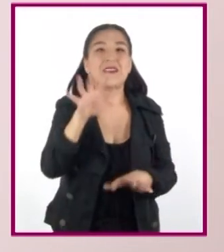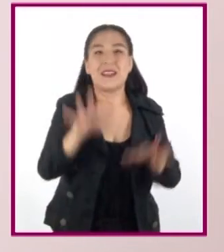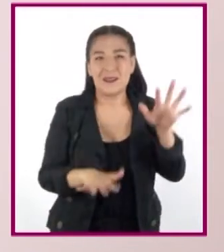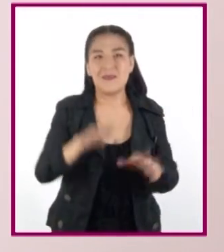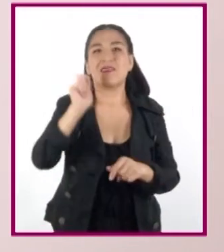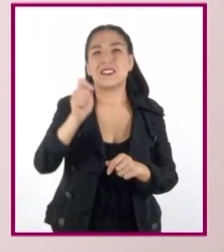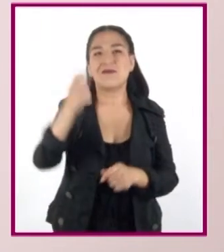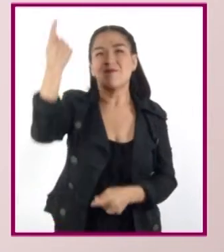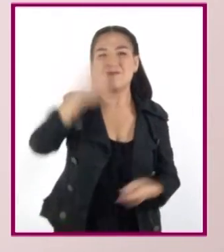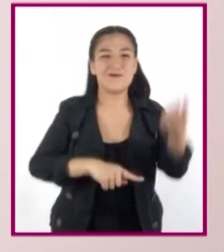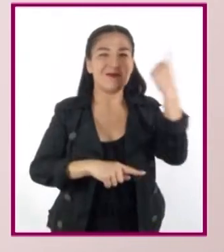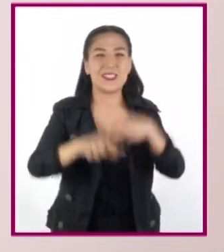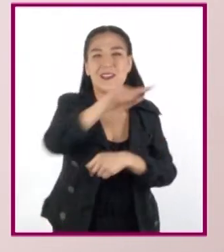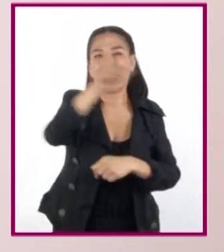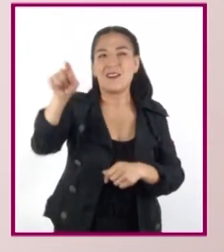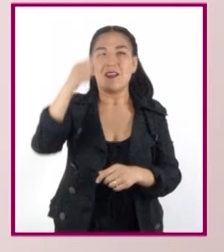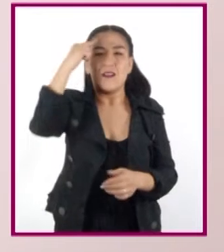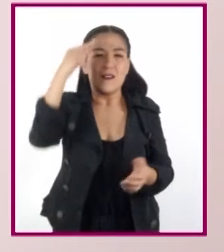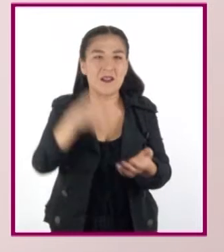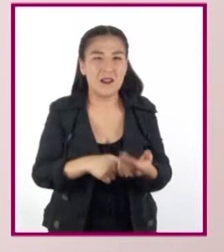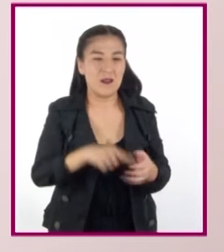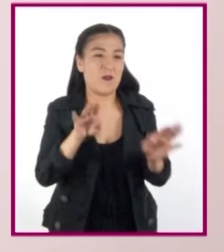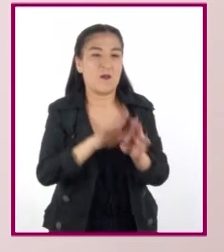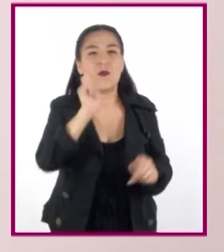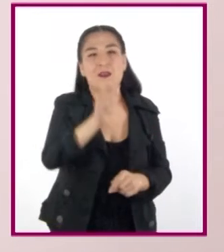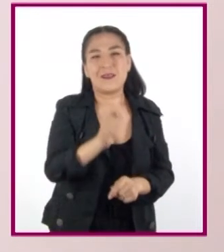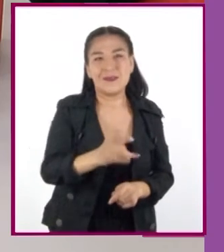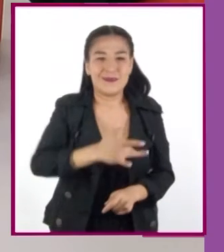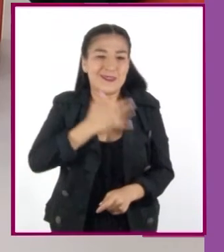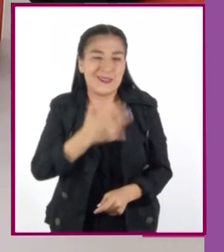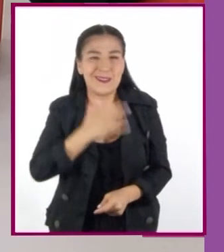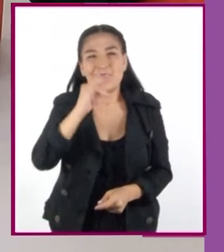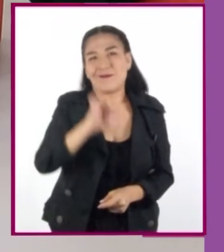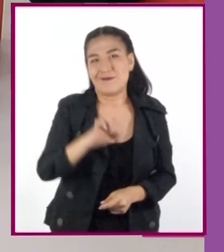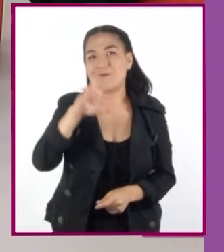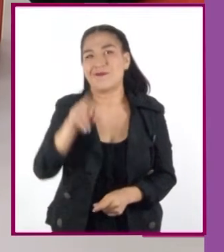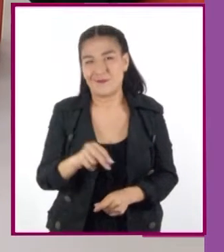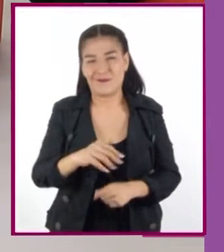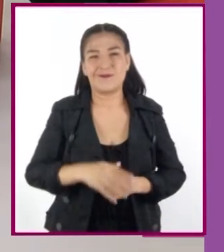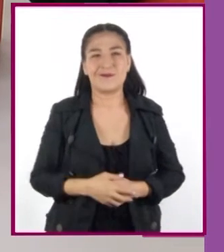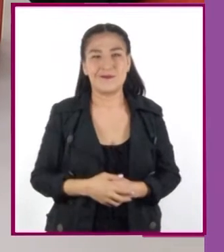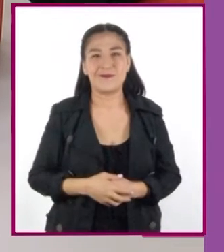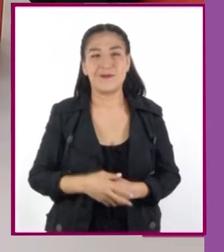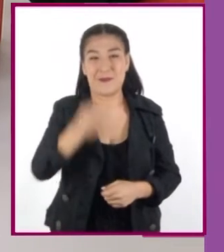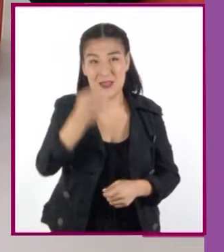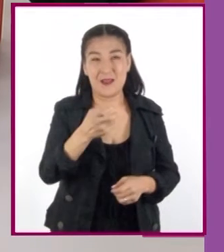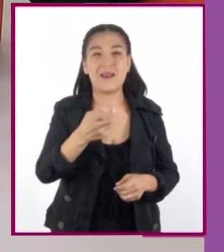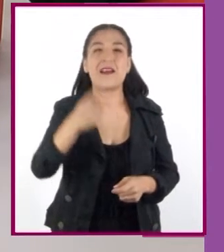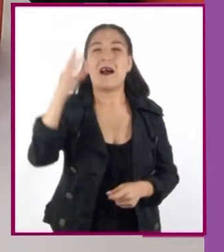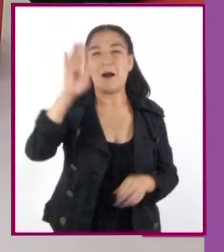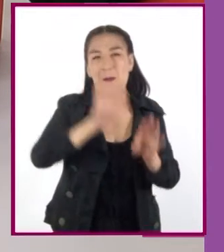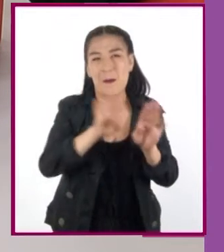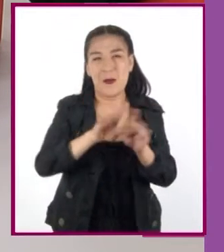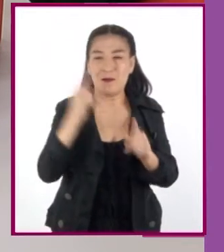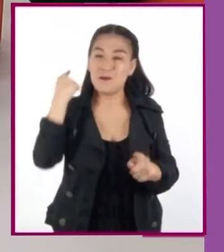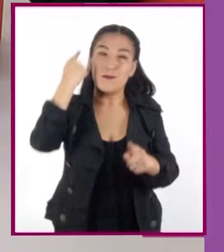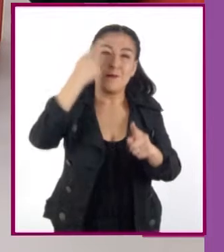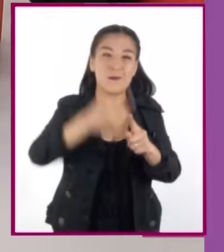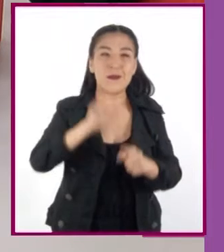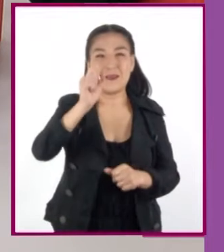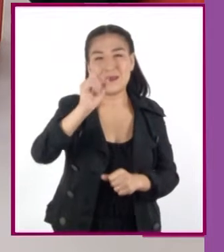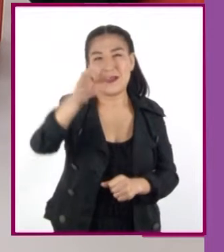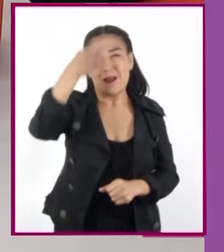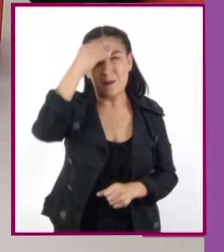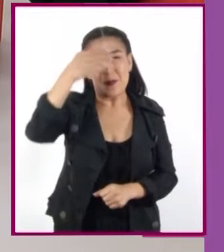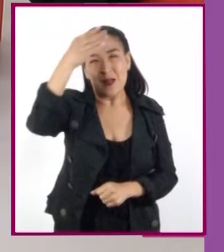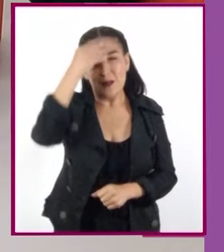las creencias acerca de lo que debemos sentir o no, según nuestros aprendizajes, incluyendo al